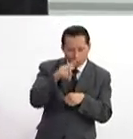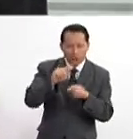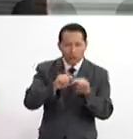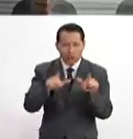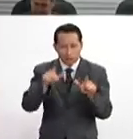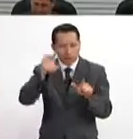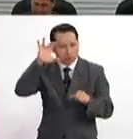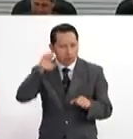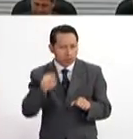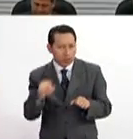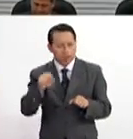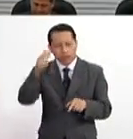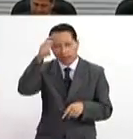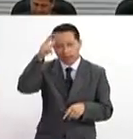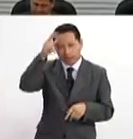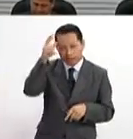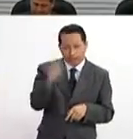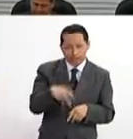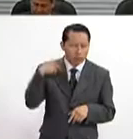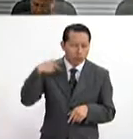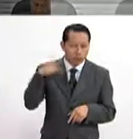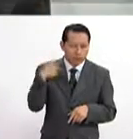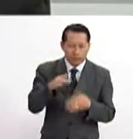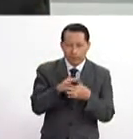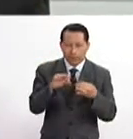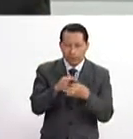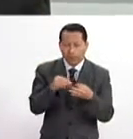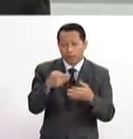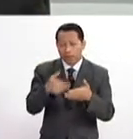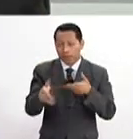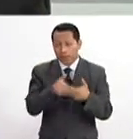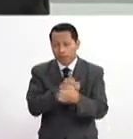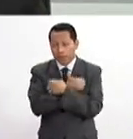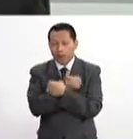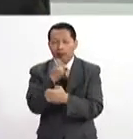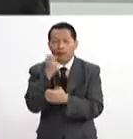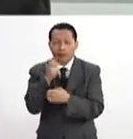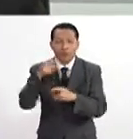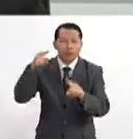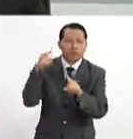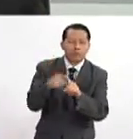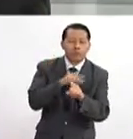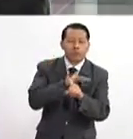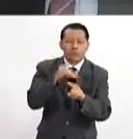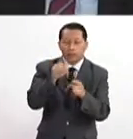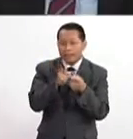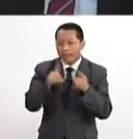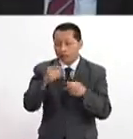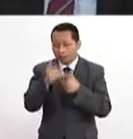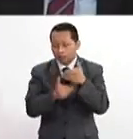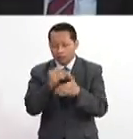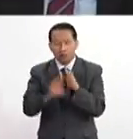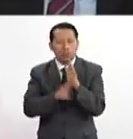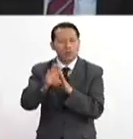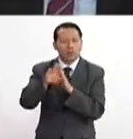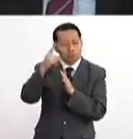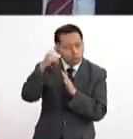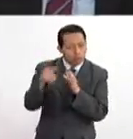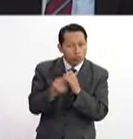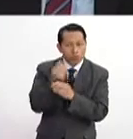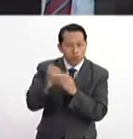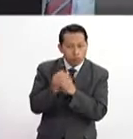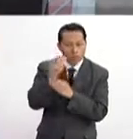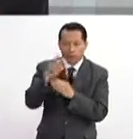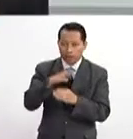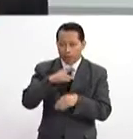Tlaxcala, Morelos, Hidalgo y Puebla. Reiteró que dicho modelo es el camino para detonar el desarrollo, la innovación y el crecimiento de